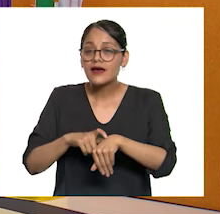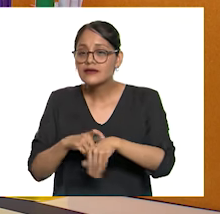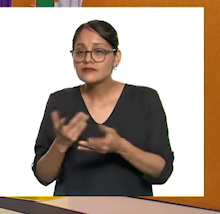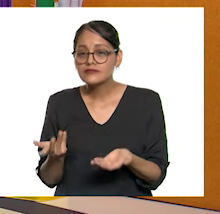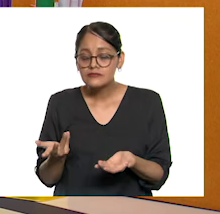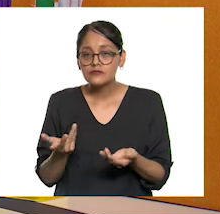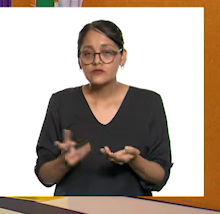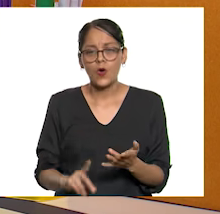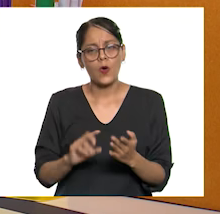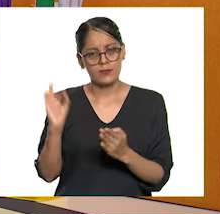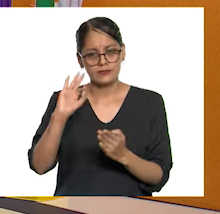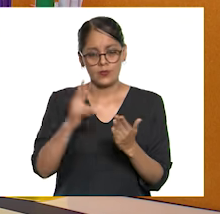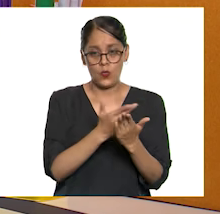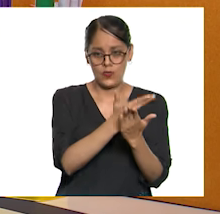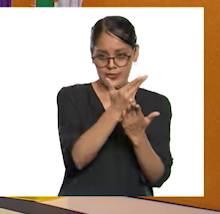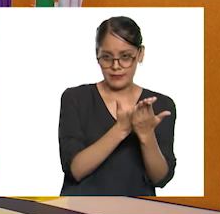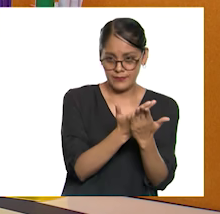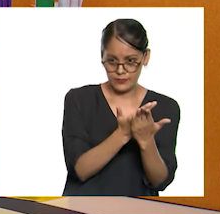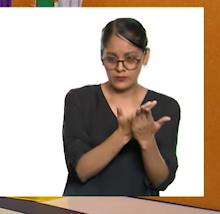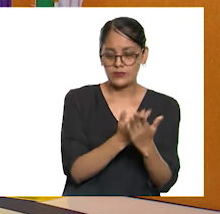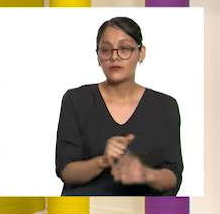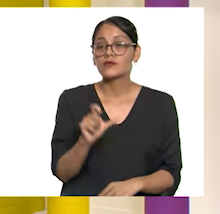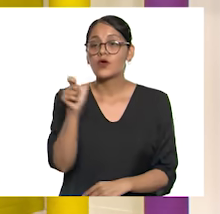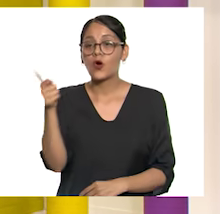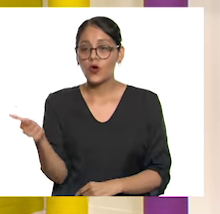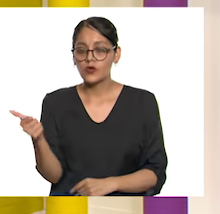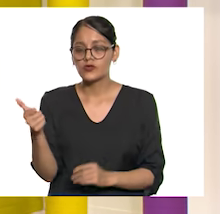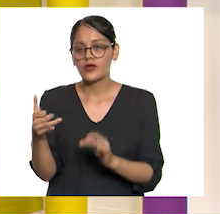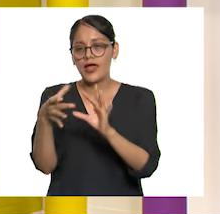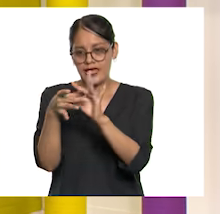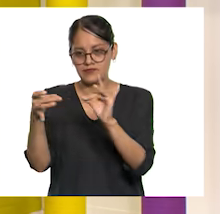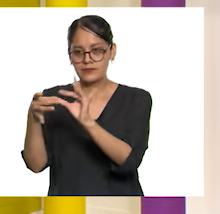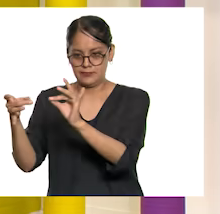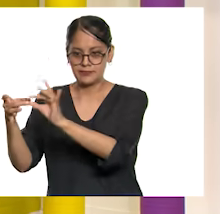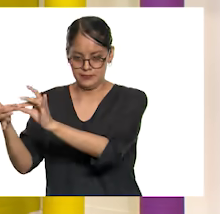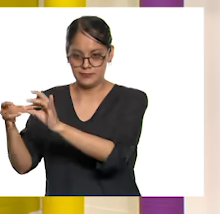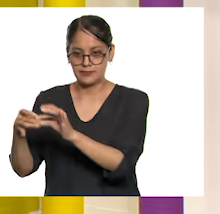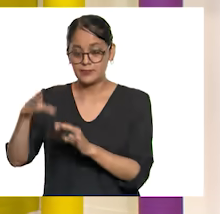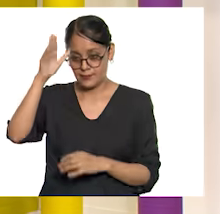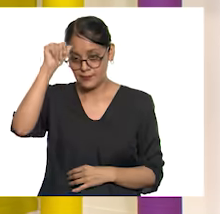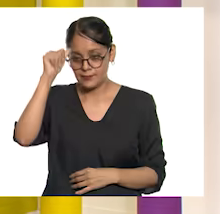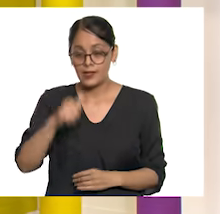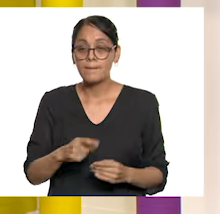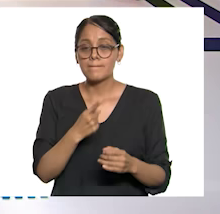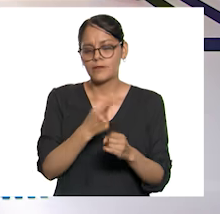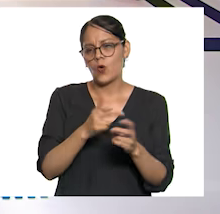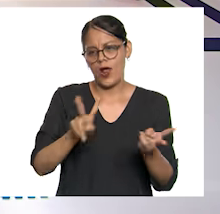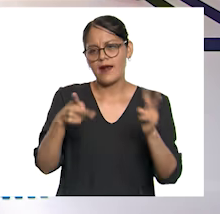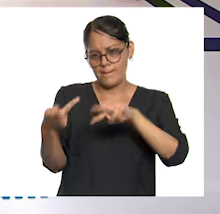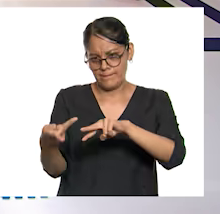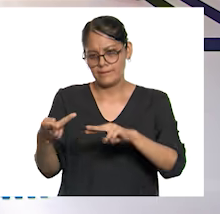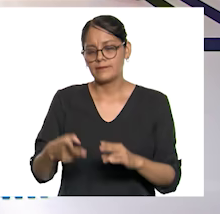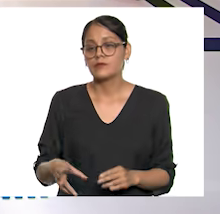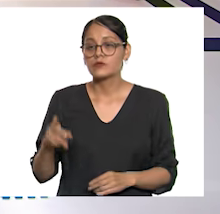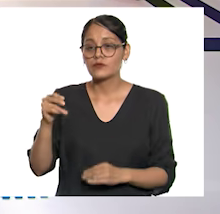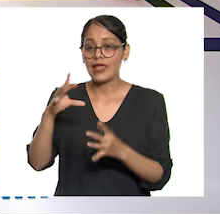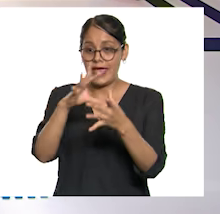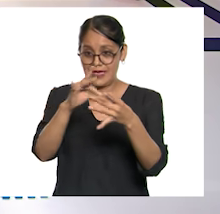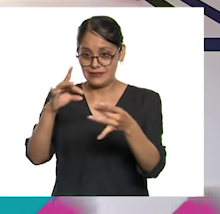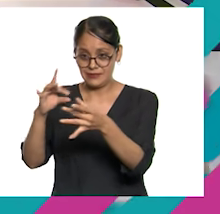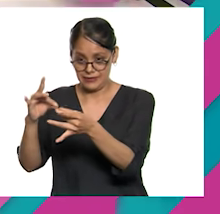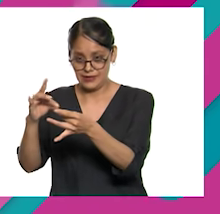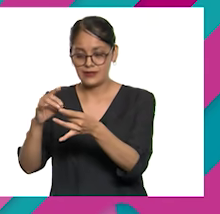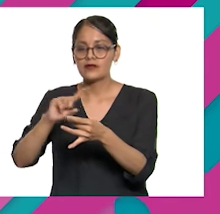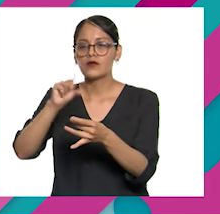ejemplo, en un lugar un dibujo y en el otro la descripción de nuestro dibujo. O al revés, escogemos la descripción y una imagen que lo